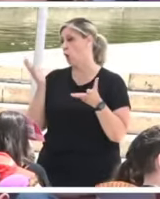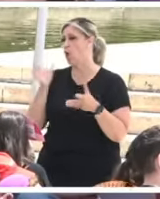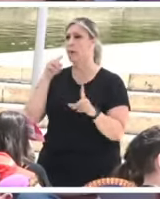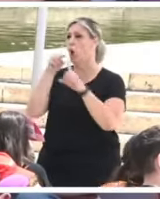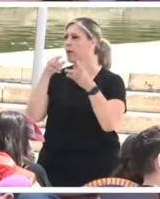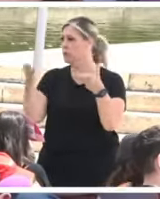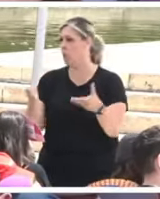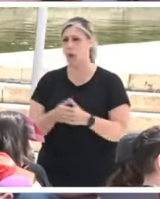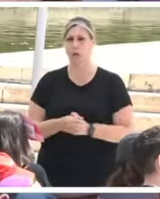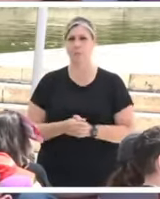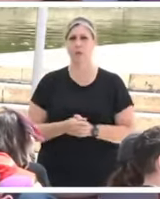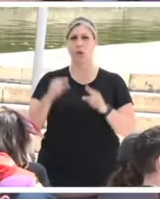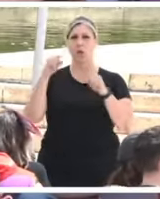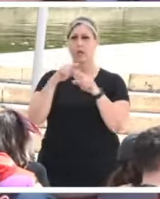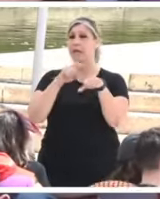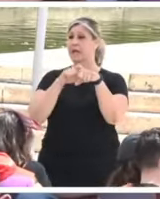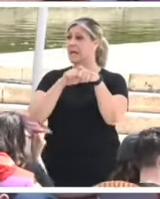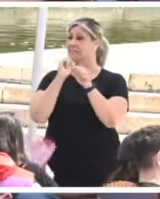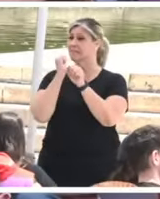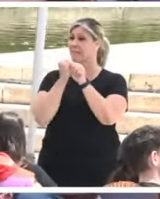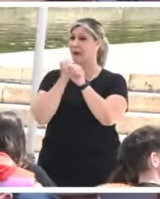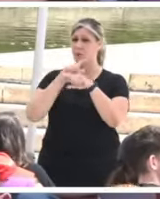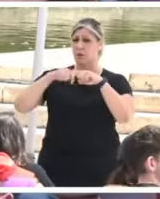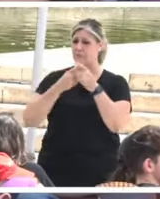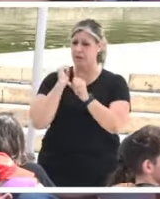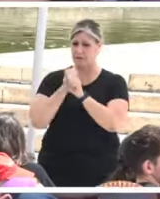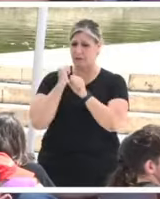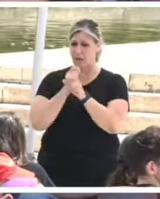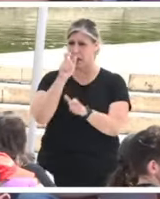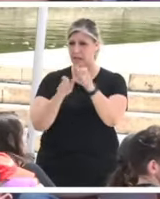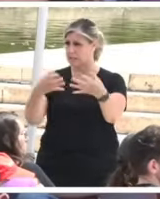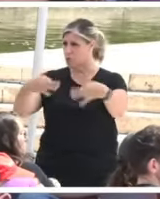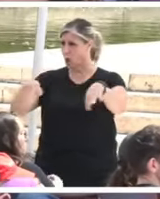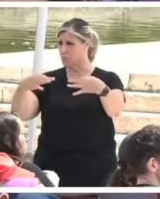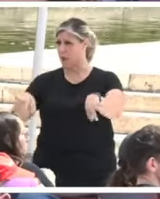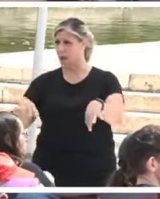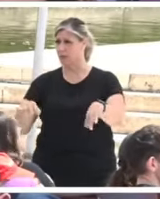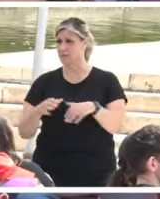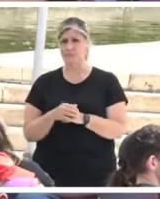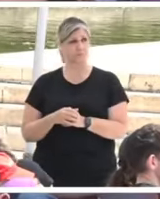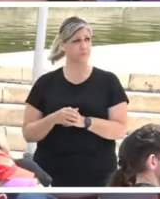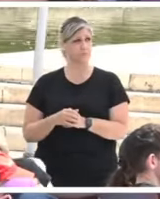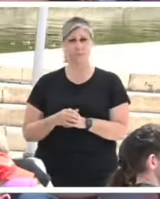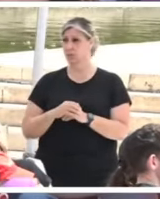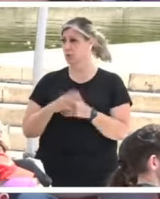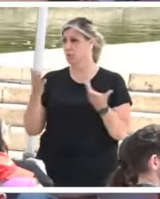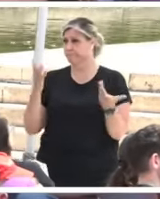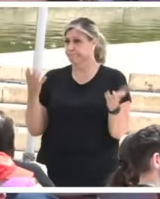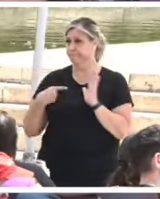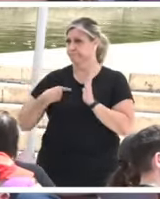Con un objetivo que es que las clases trabajadoras, las familias trabajadoras, la gente común, se vea